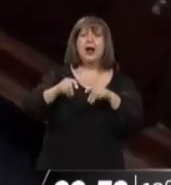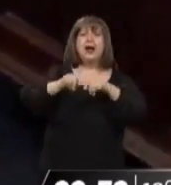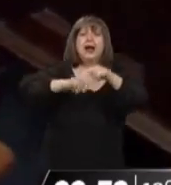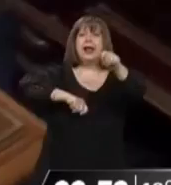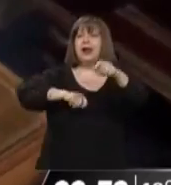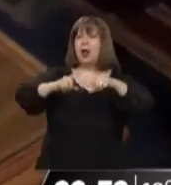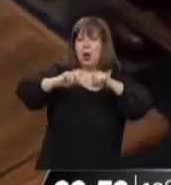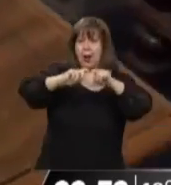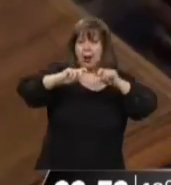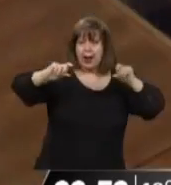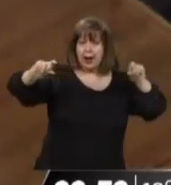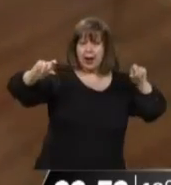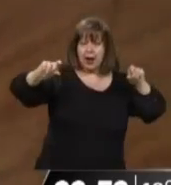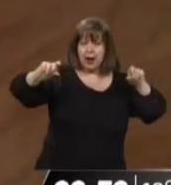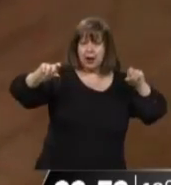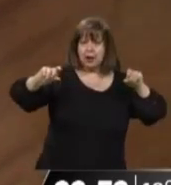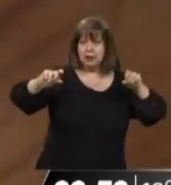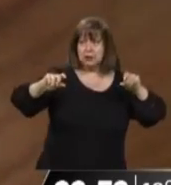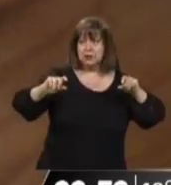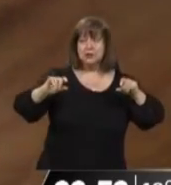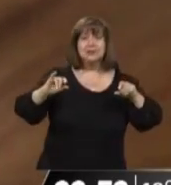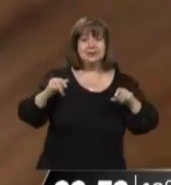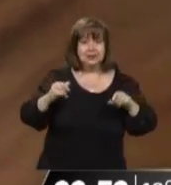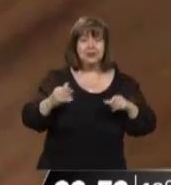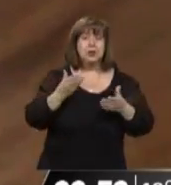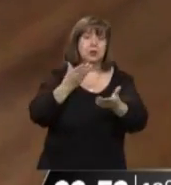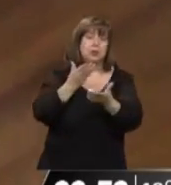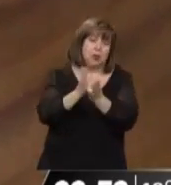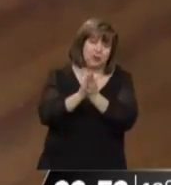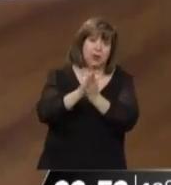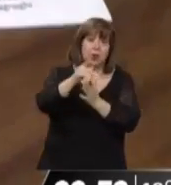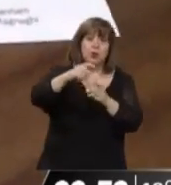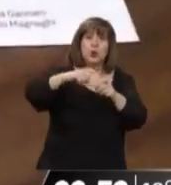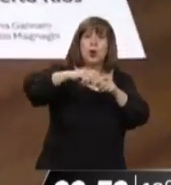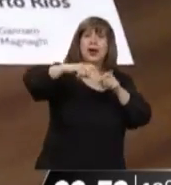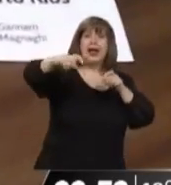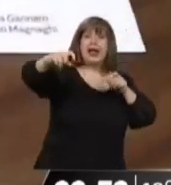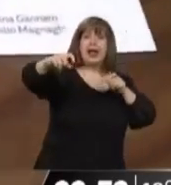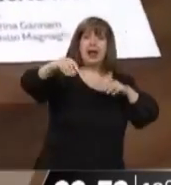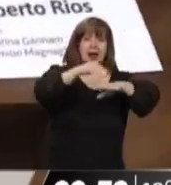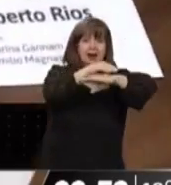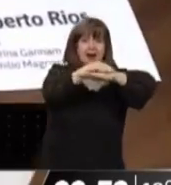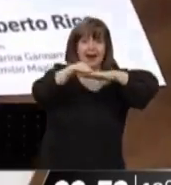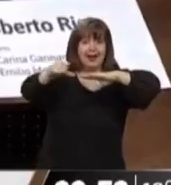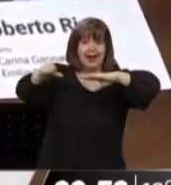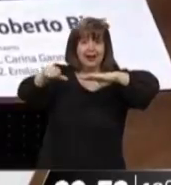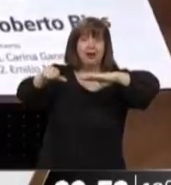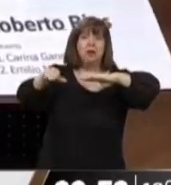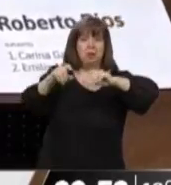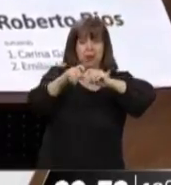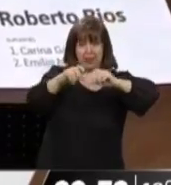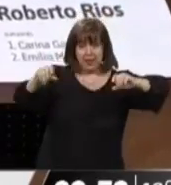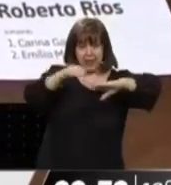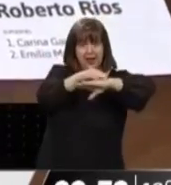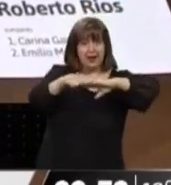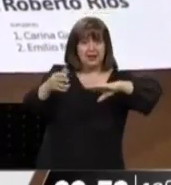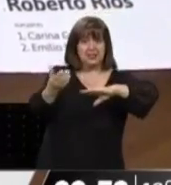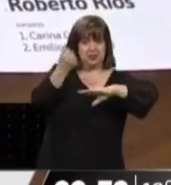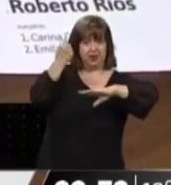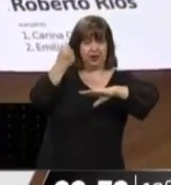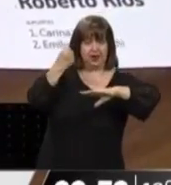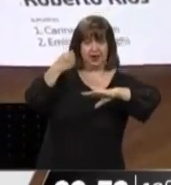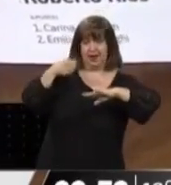para que sea más fácil cortar exactamente Sí es lo que es lo que aconsejamos una una regla sería lo mejor este